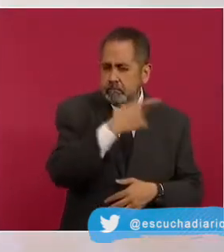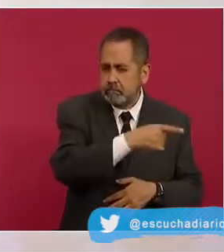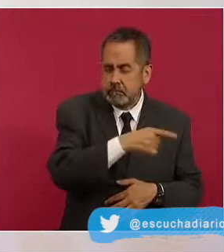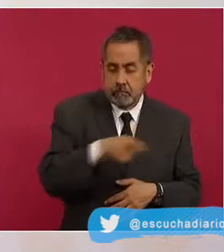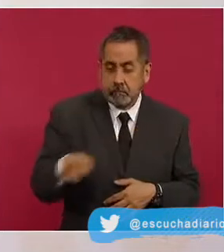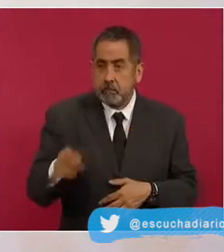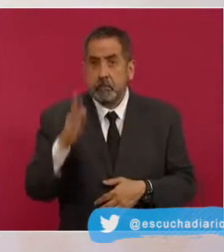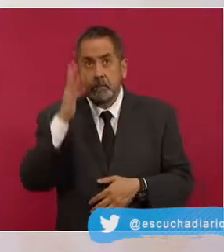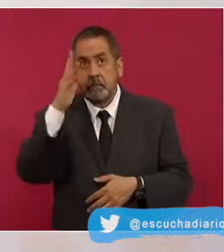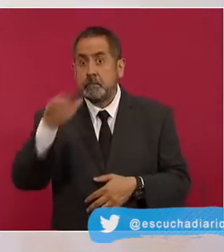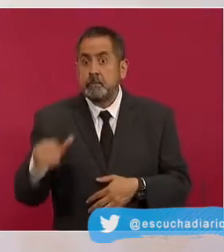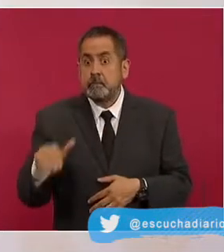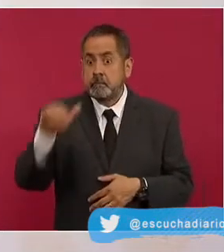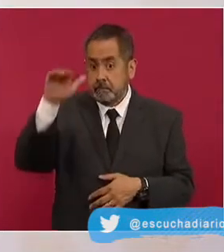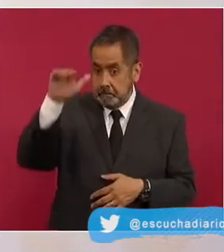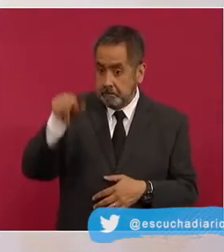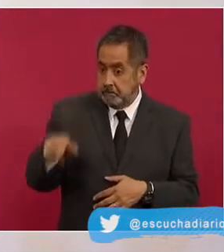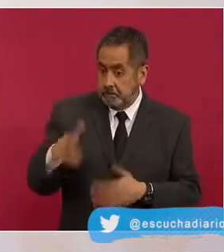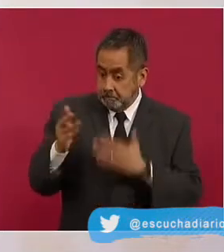para que cuando seas grande